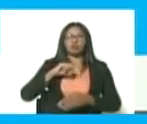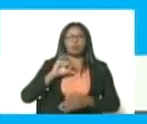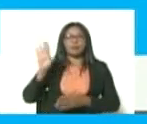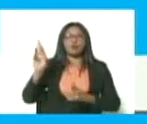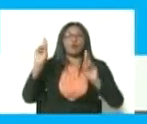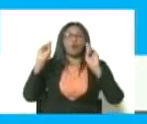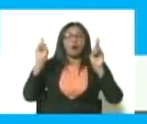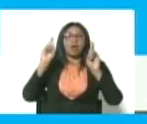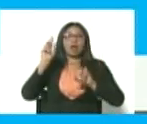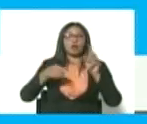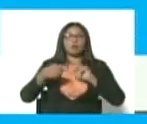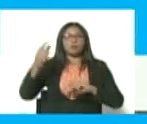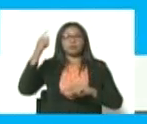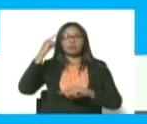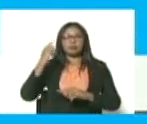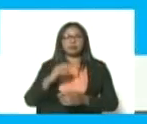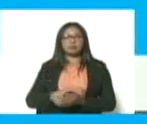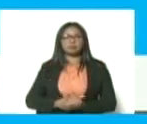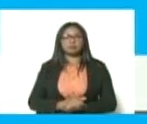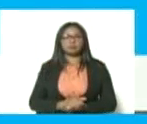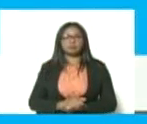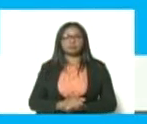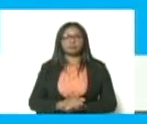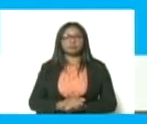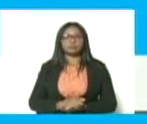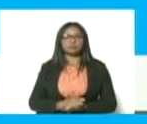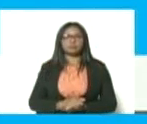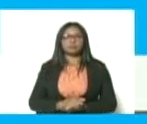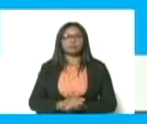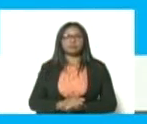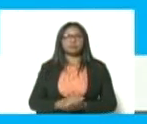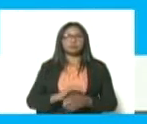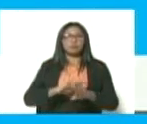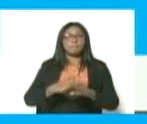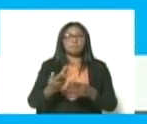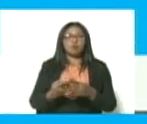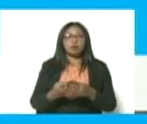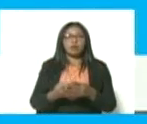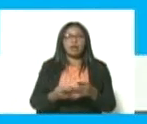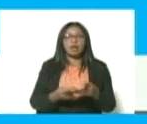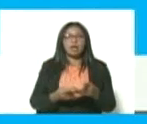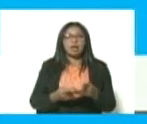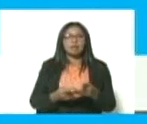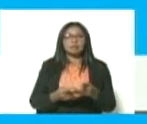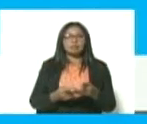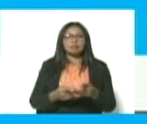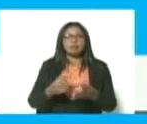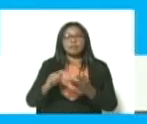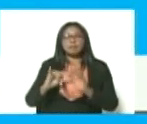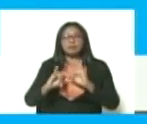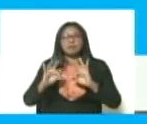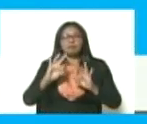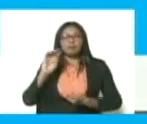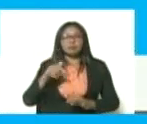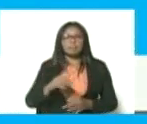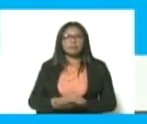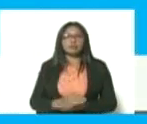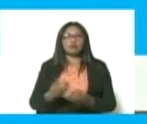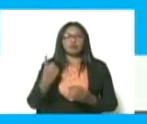algún día hubiera una investigación independiente, porque hemos dado las coordenadas, hemos mostrado los nombres y tenemos mucho